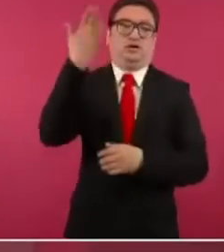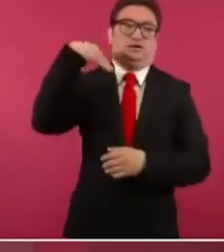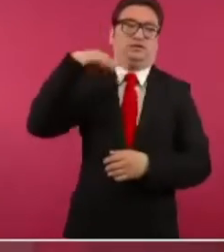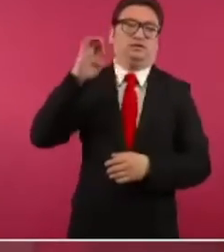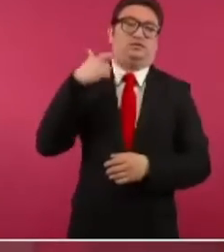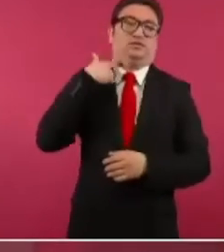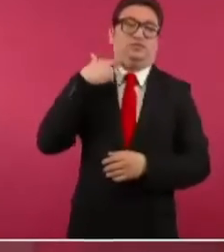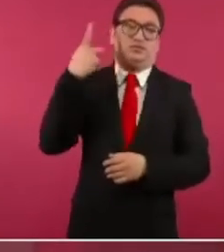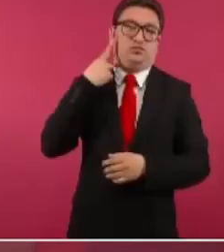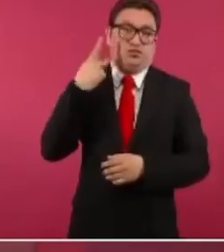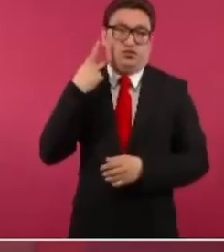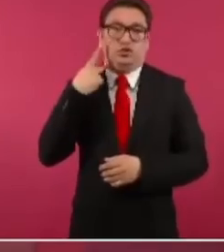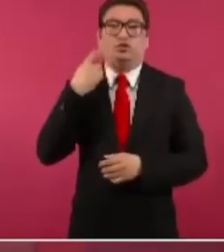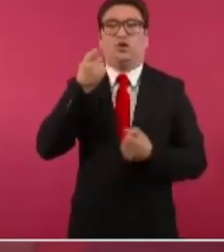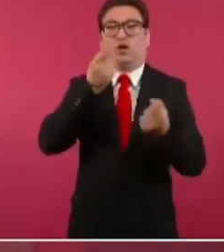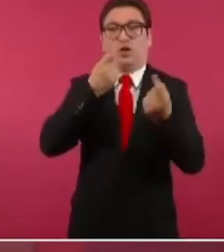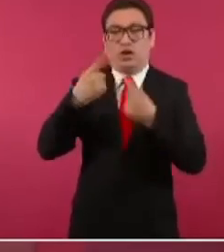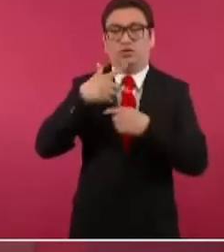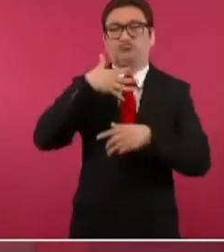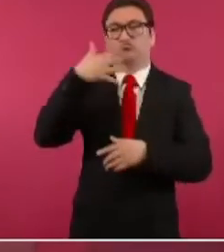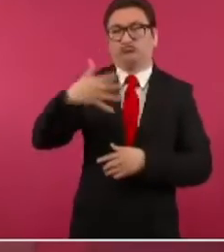políticos corruptos.